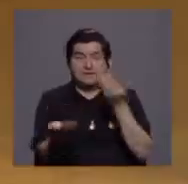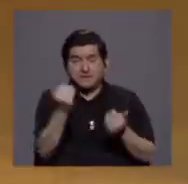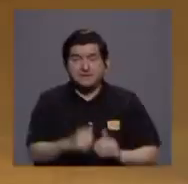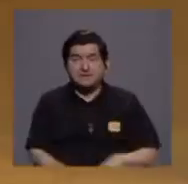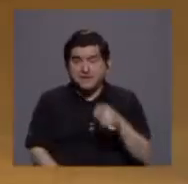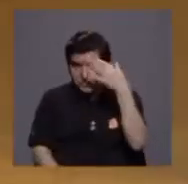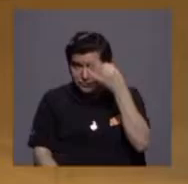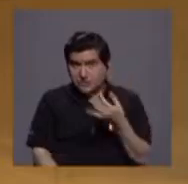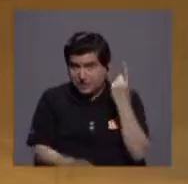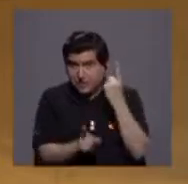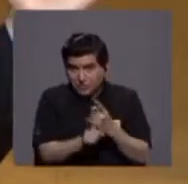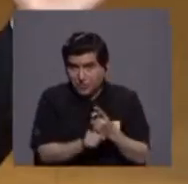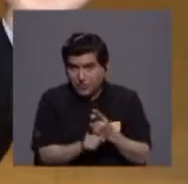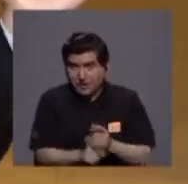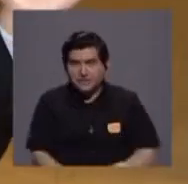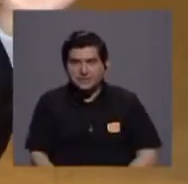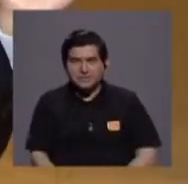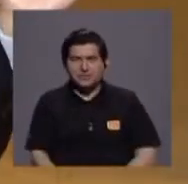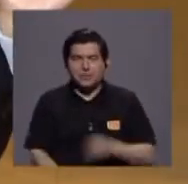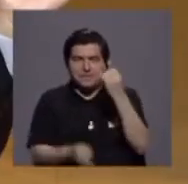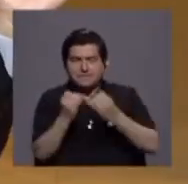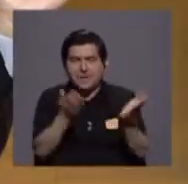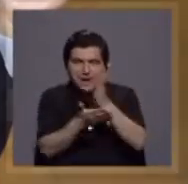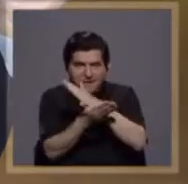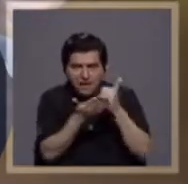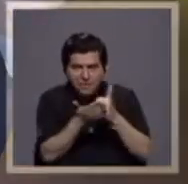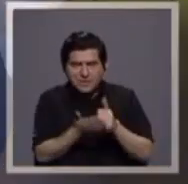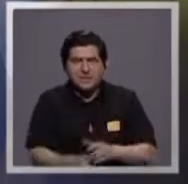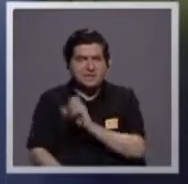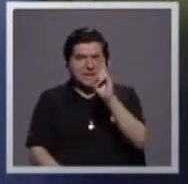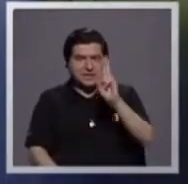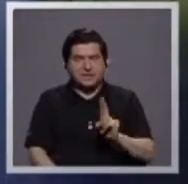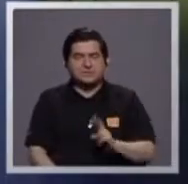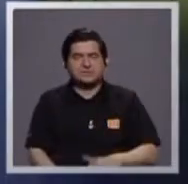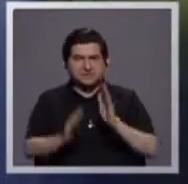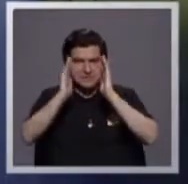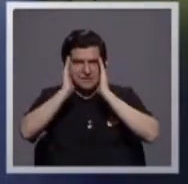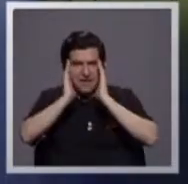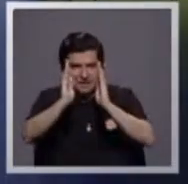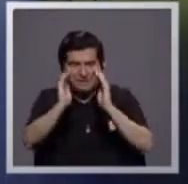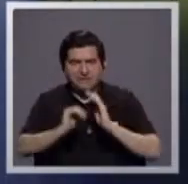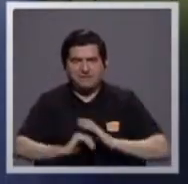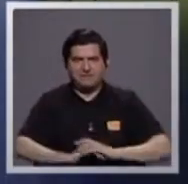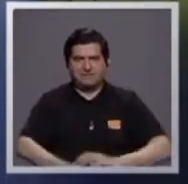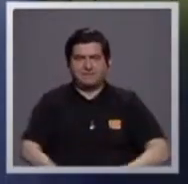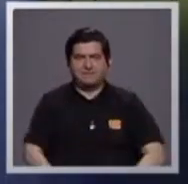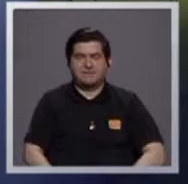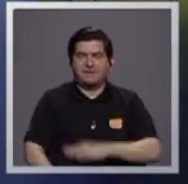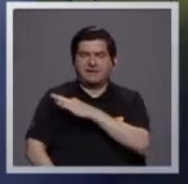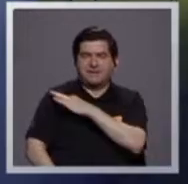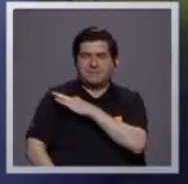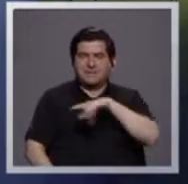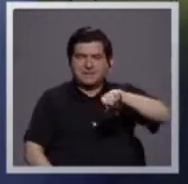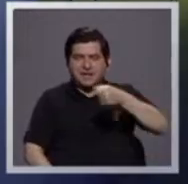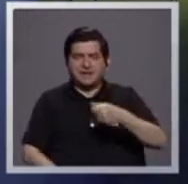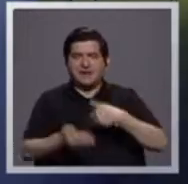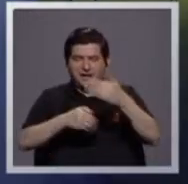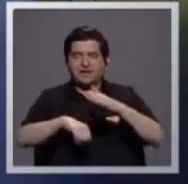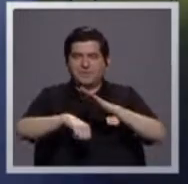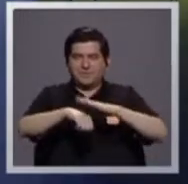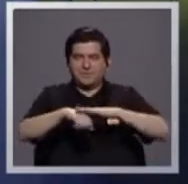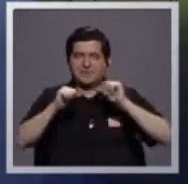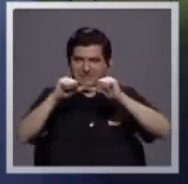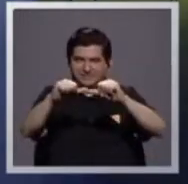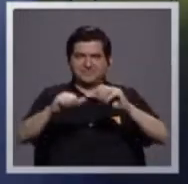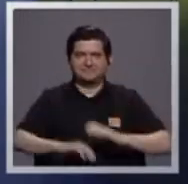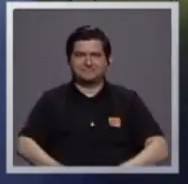si le parece, dejemos para el último segmento Costa Rica y invitamos al canal a que nos invite a regresar.